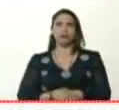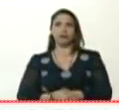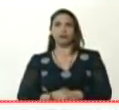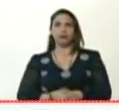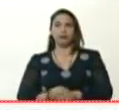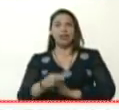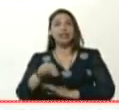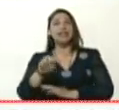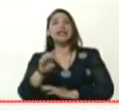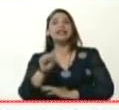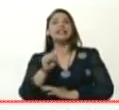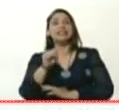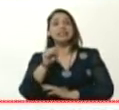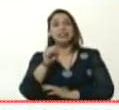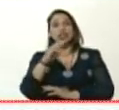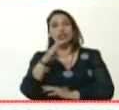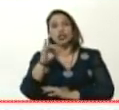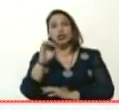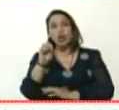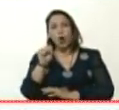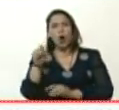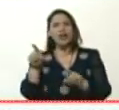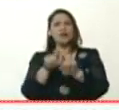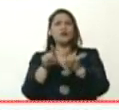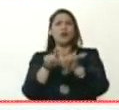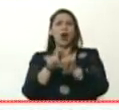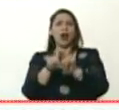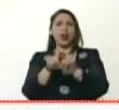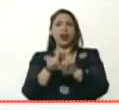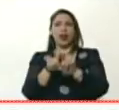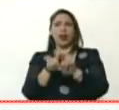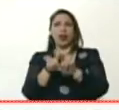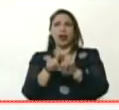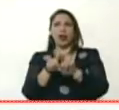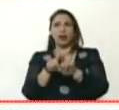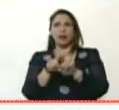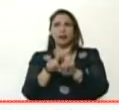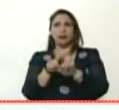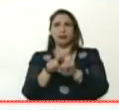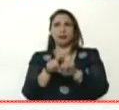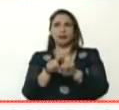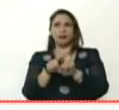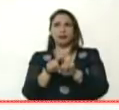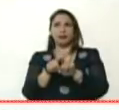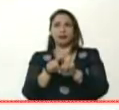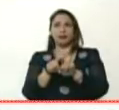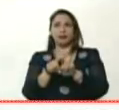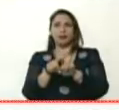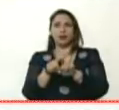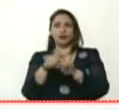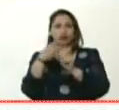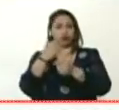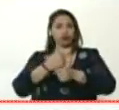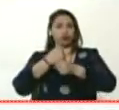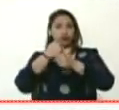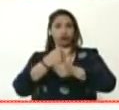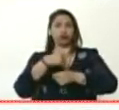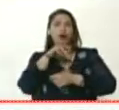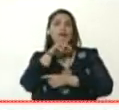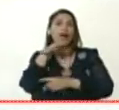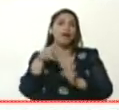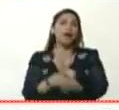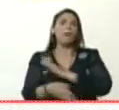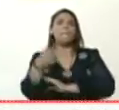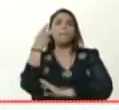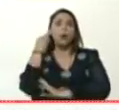Necio. Como eso es el equivalente a los tres... a los Quijotes, que hablaba Bolívar.